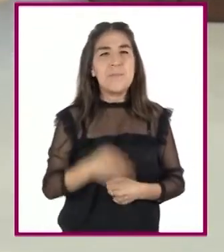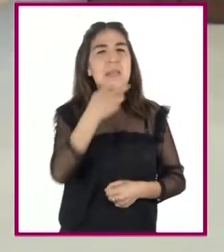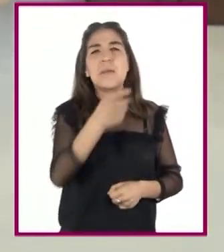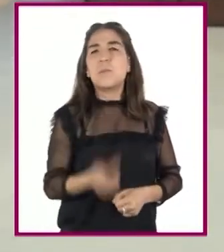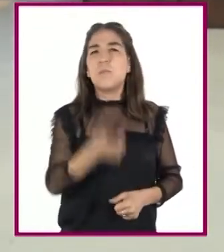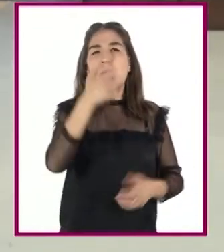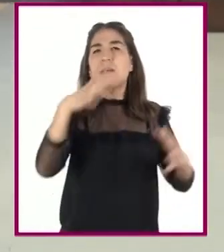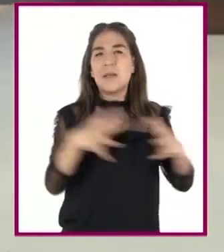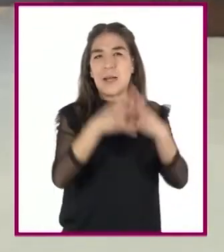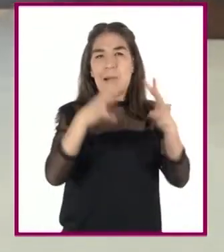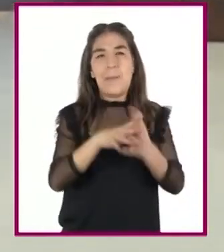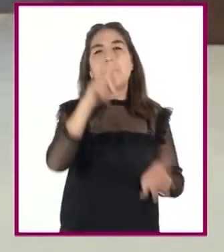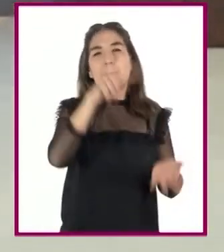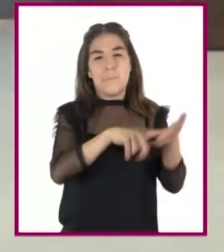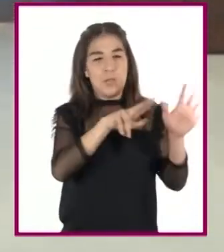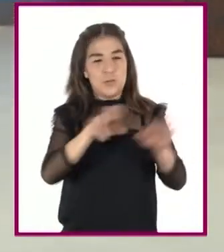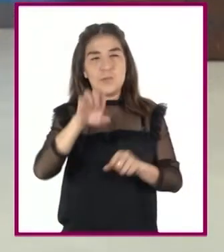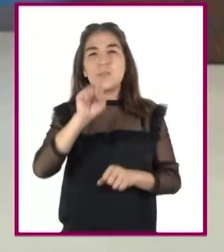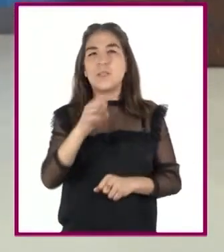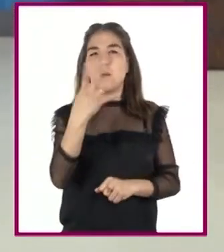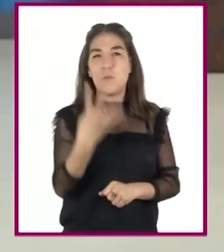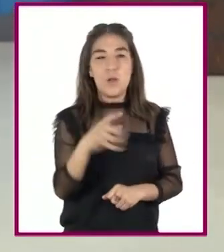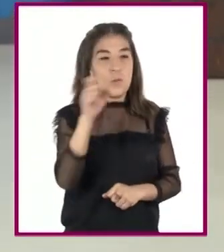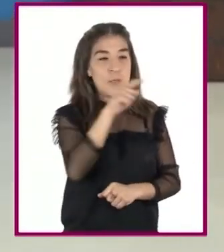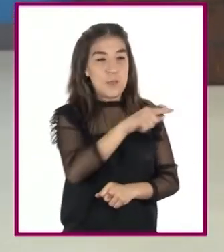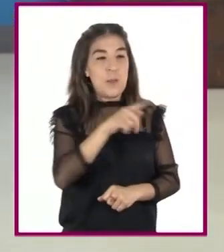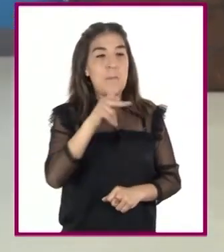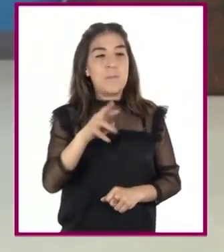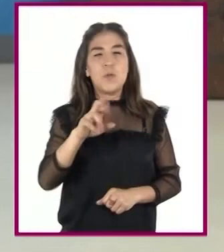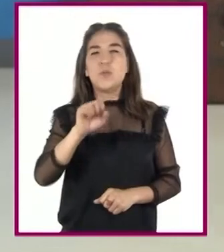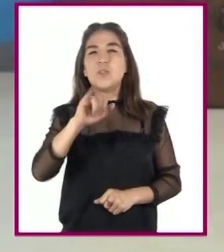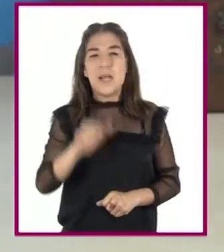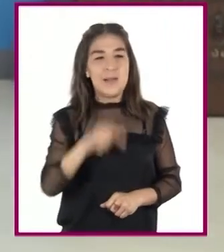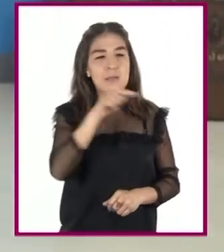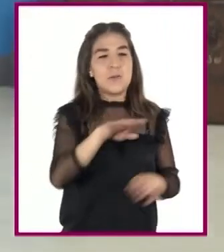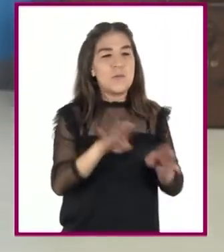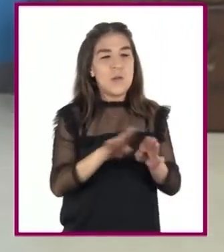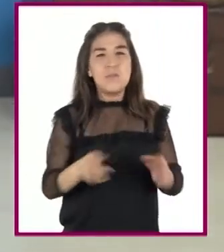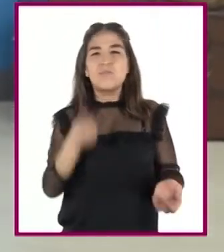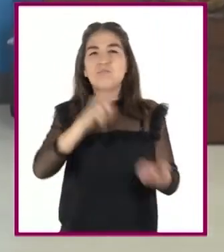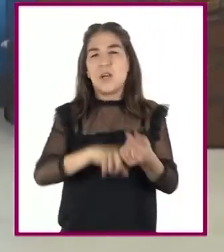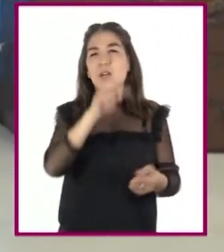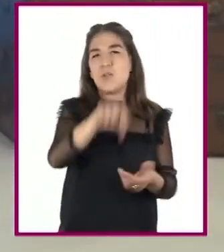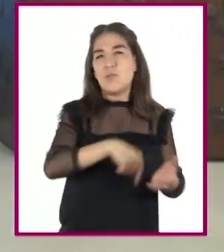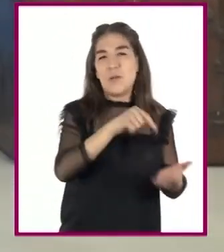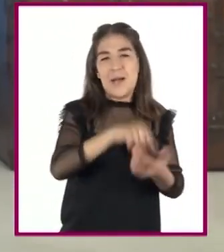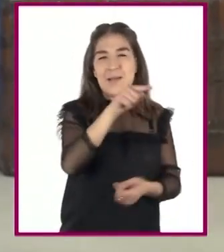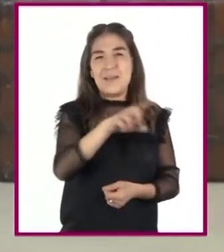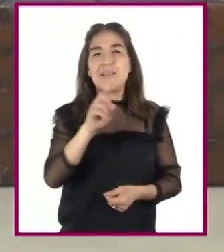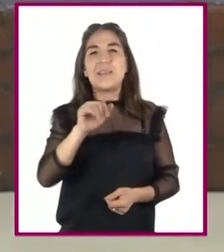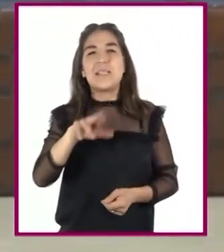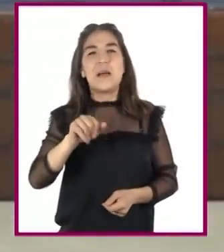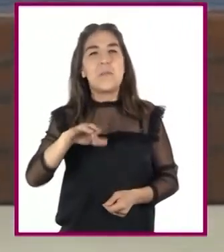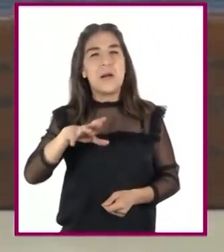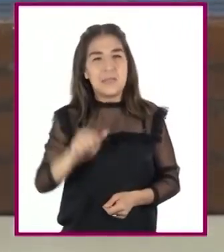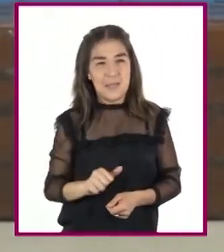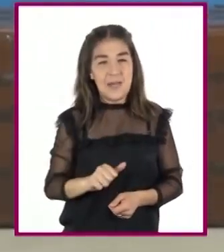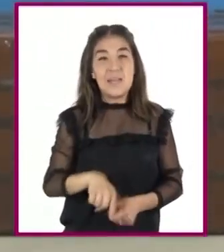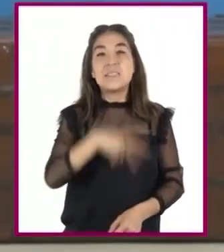en 1864, cuando Prusia se anexó gran parte de Dinamarca. La segunda fue